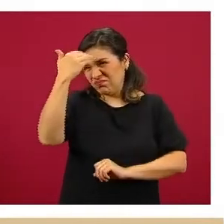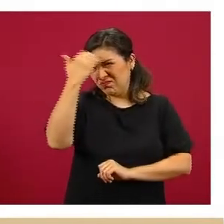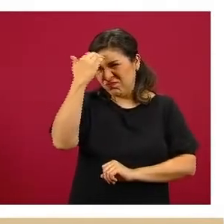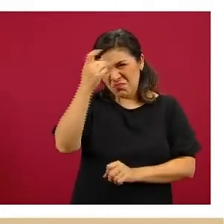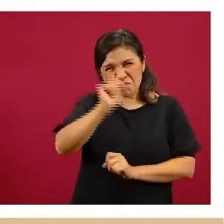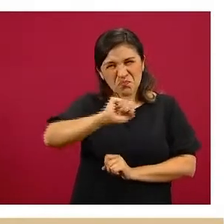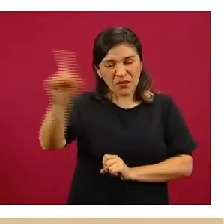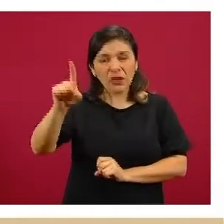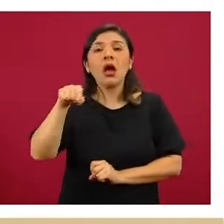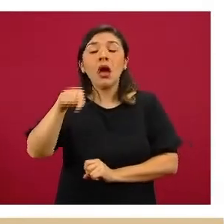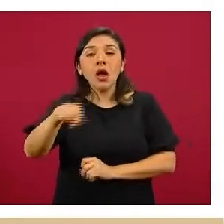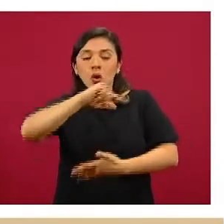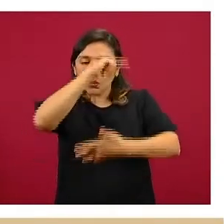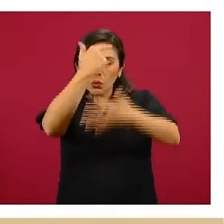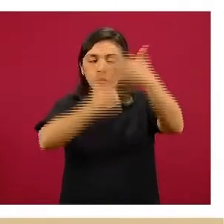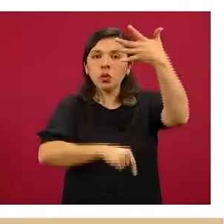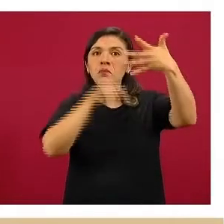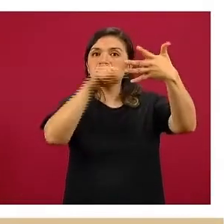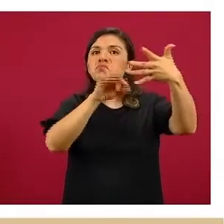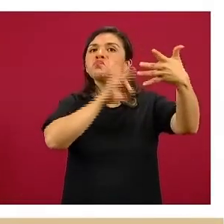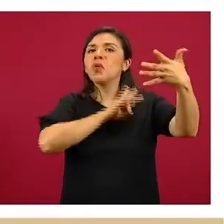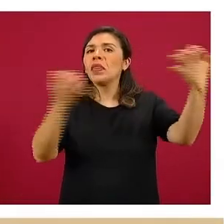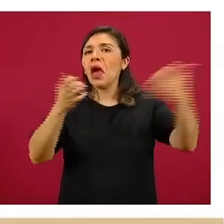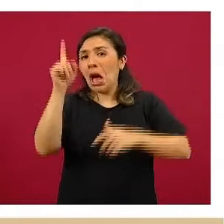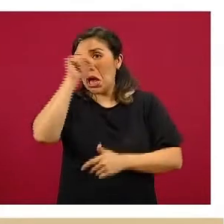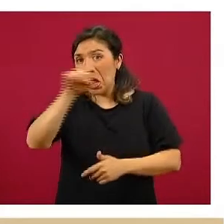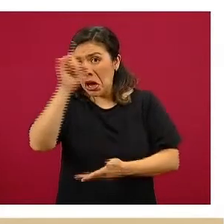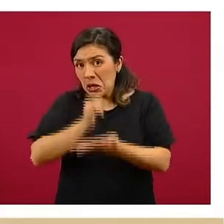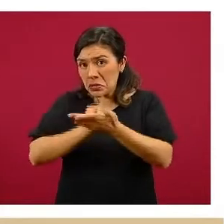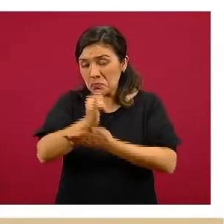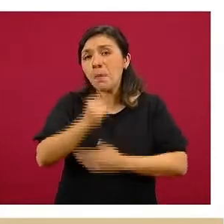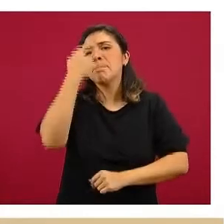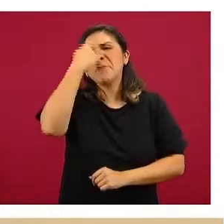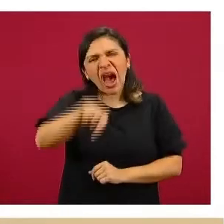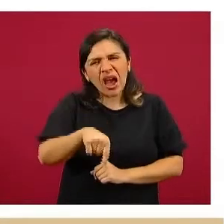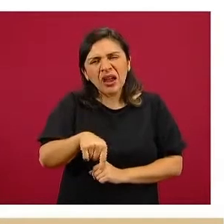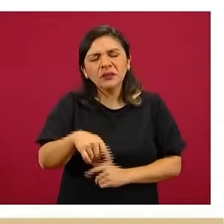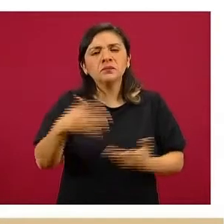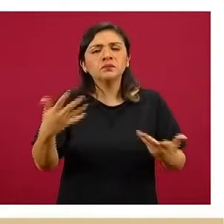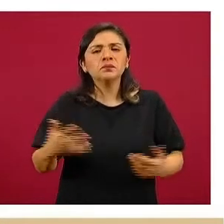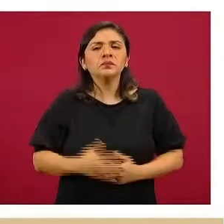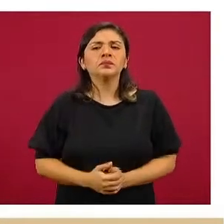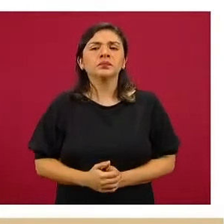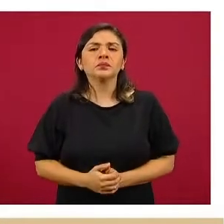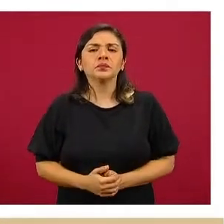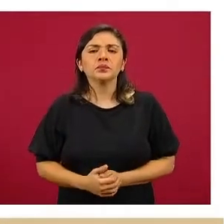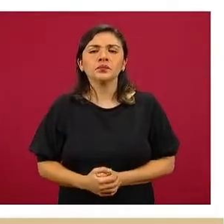nos permitió generar una recomendación también para